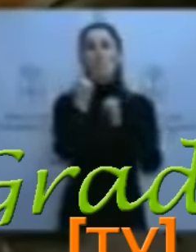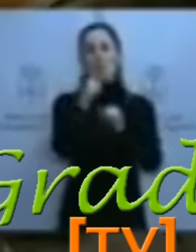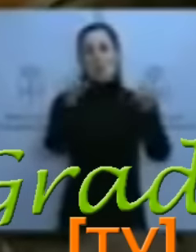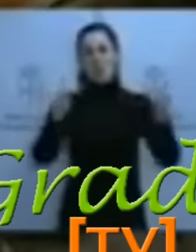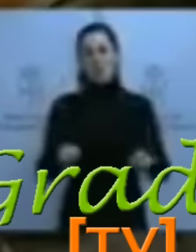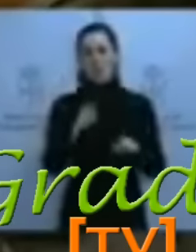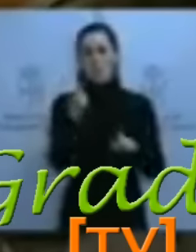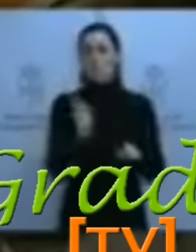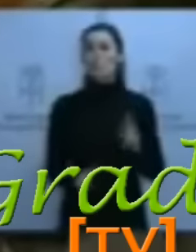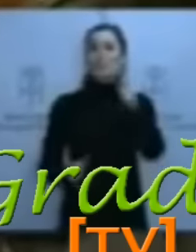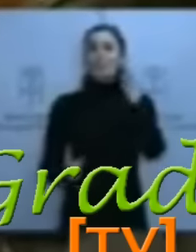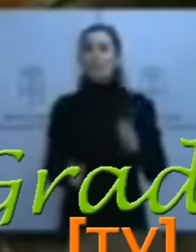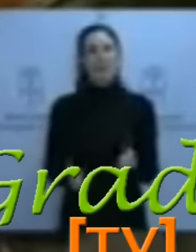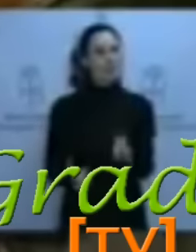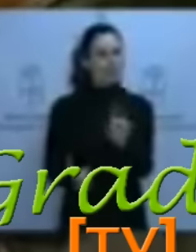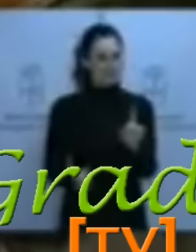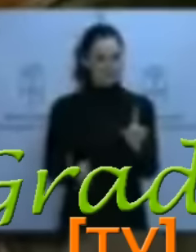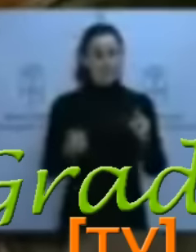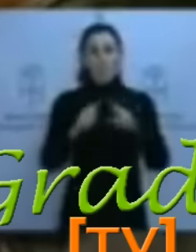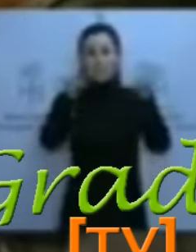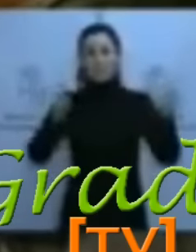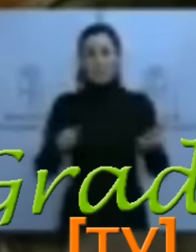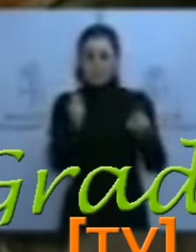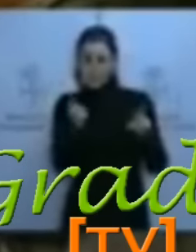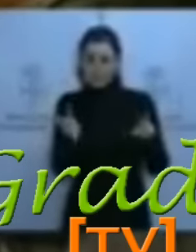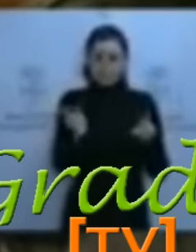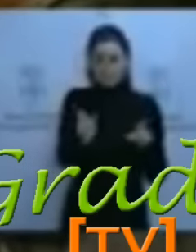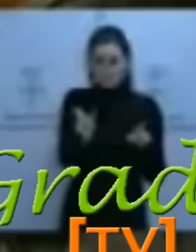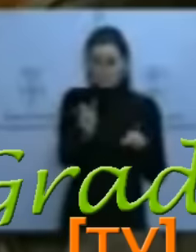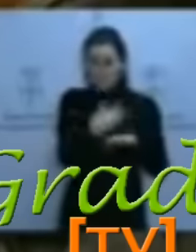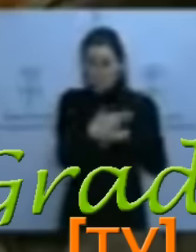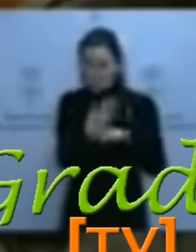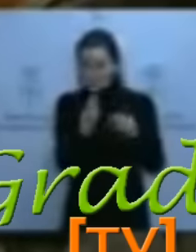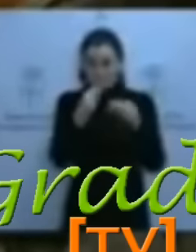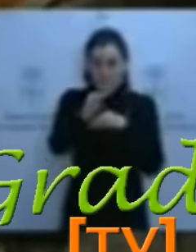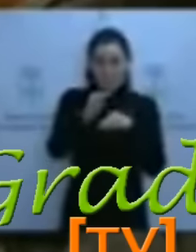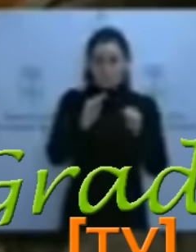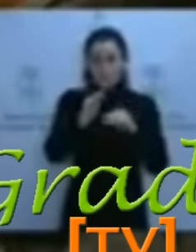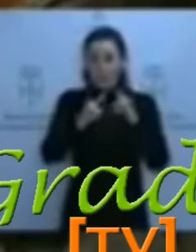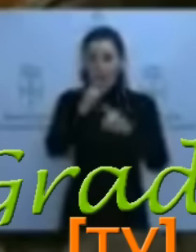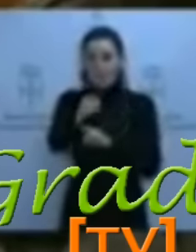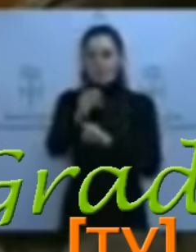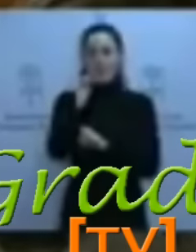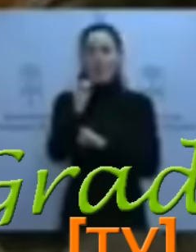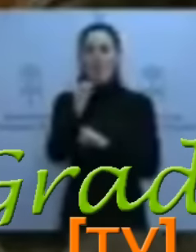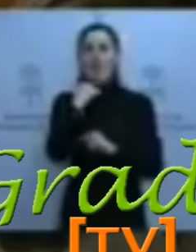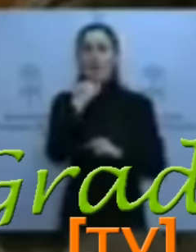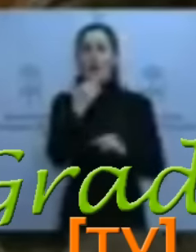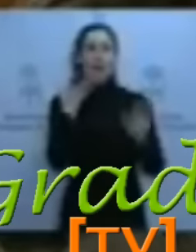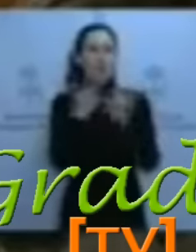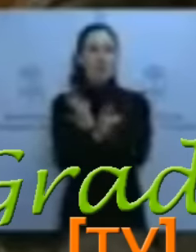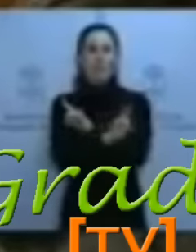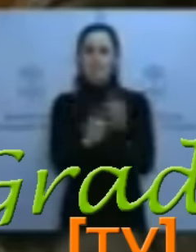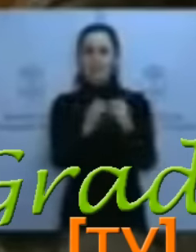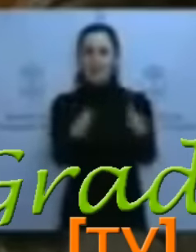su sueldo real no es ese. En su nómina incluyen horas y complementos extras, algo que no explicó en el